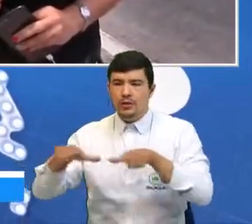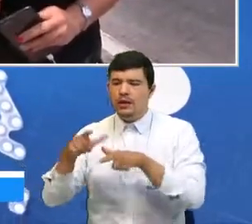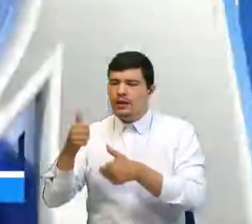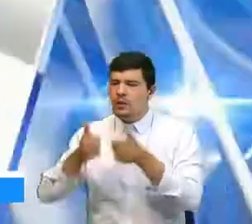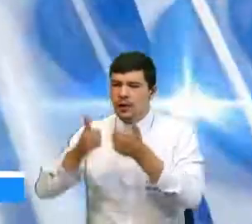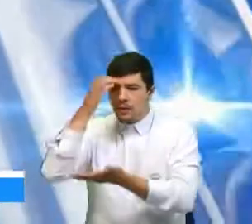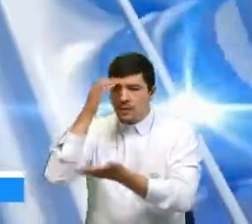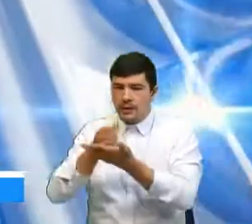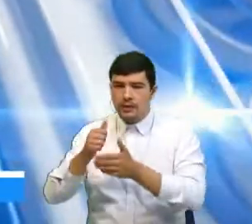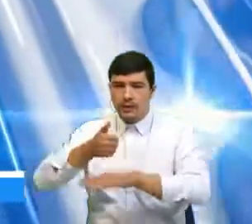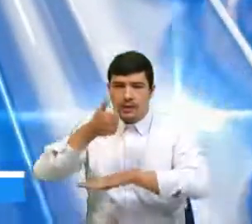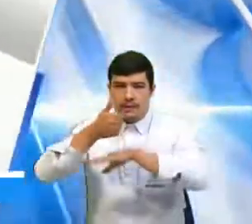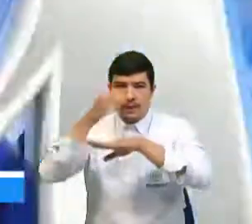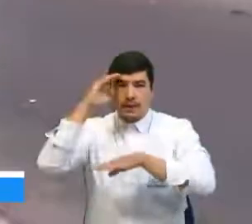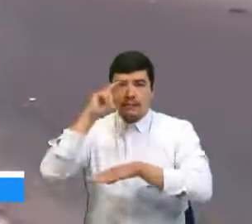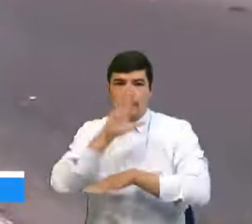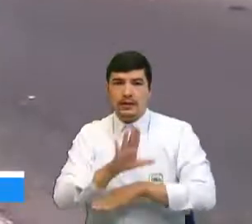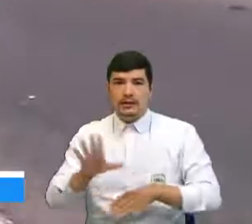respecto?